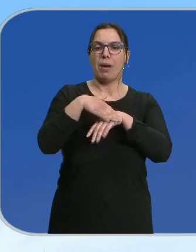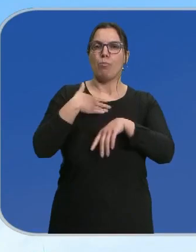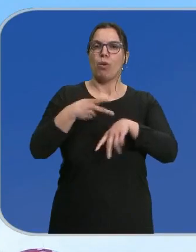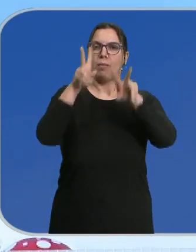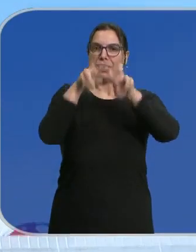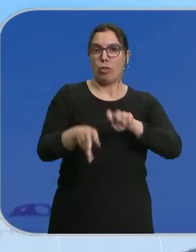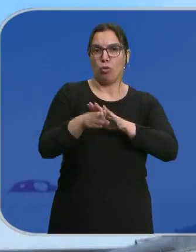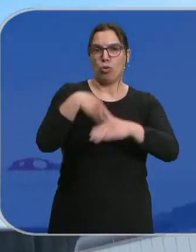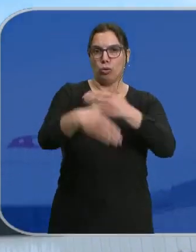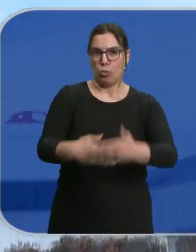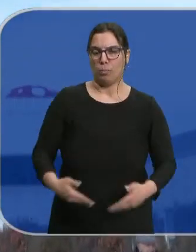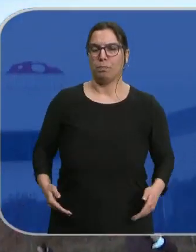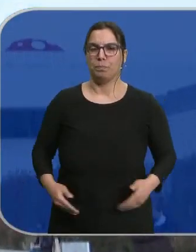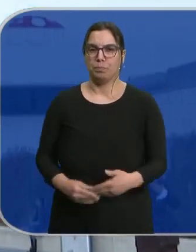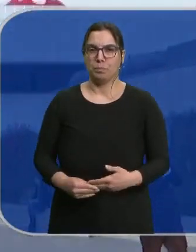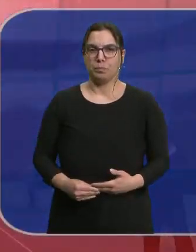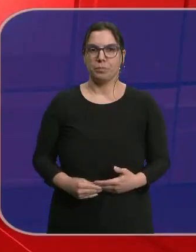investigando.